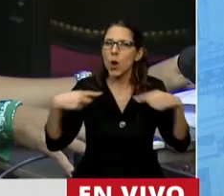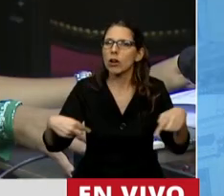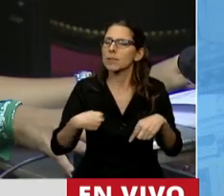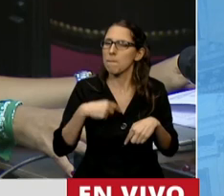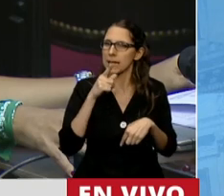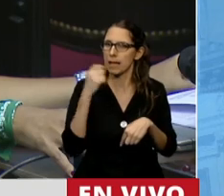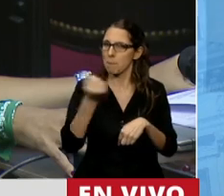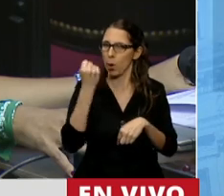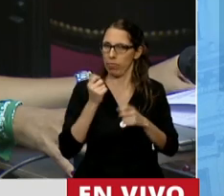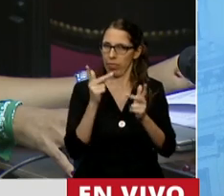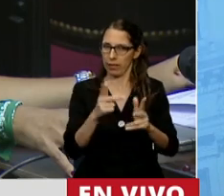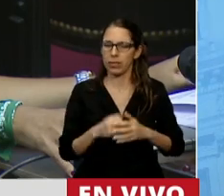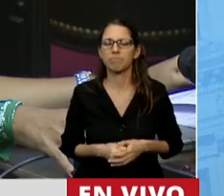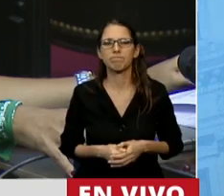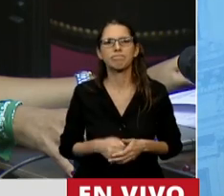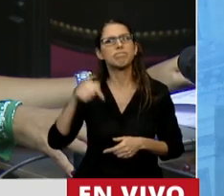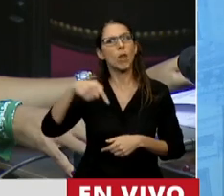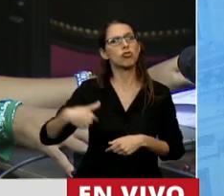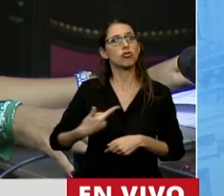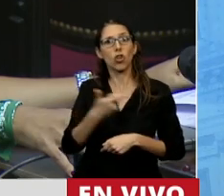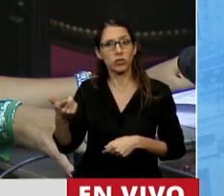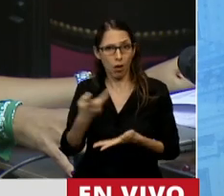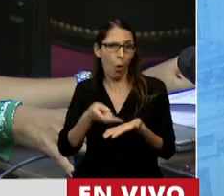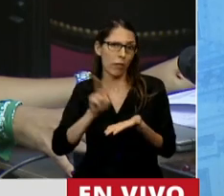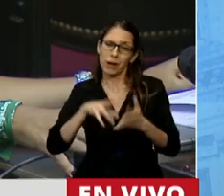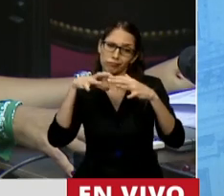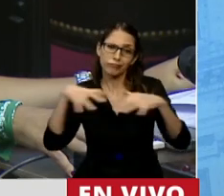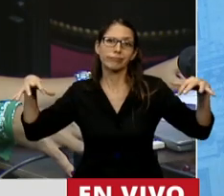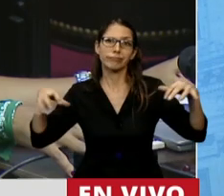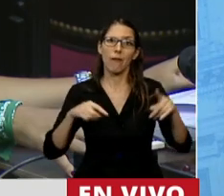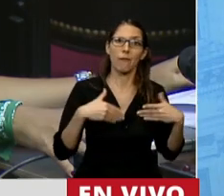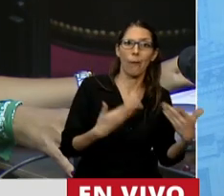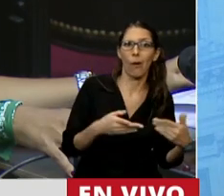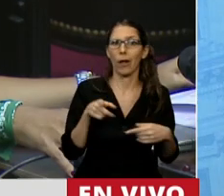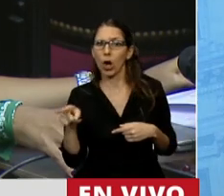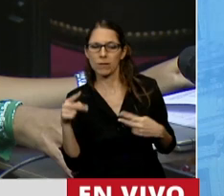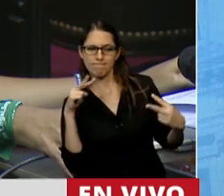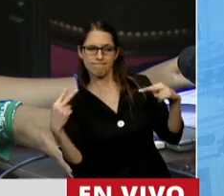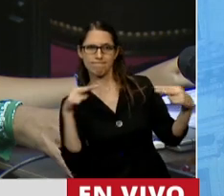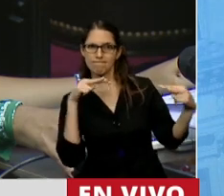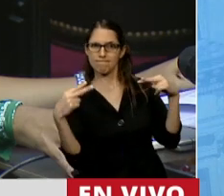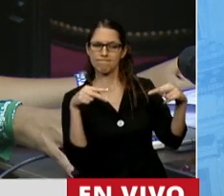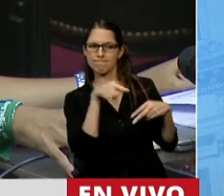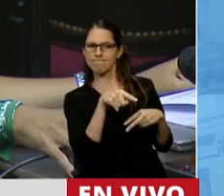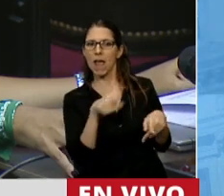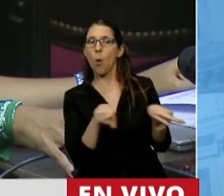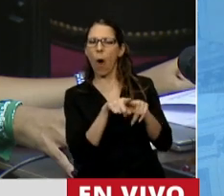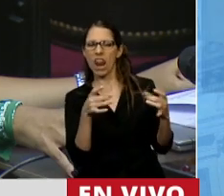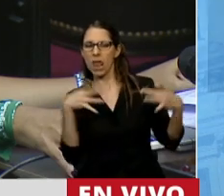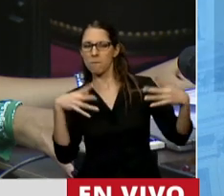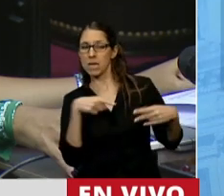oportuno. Hoy la sociedad vuelve a dividirse y a tomar partido señalando al otro que piensa distinto como el enemigo a